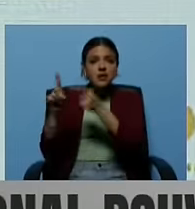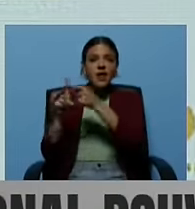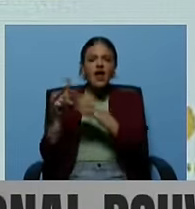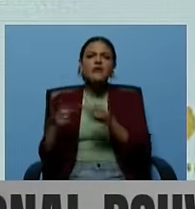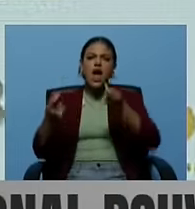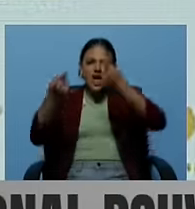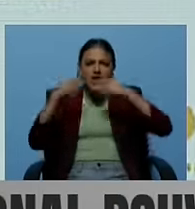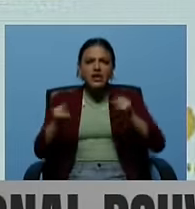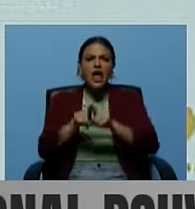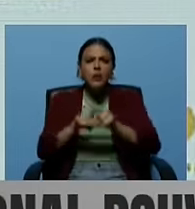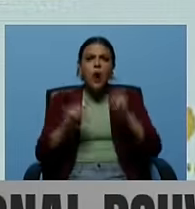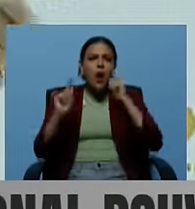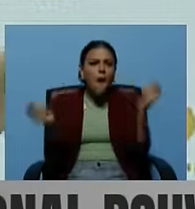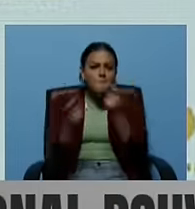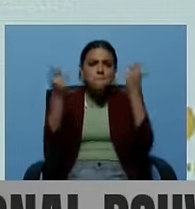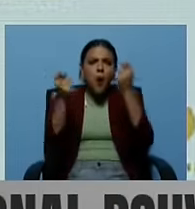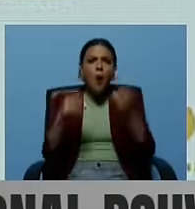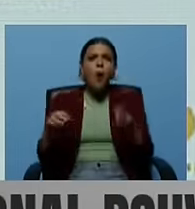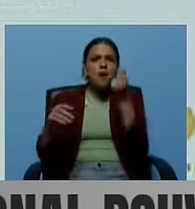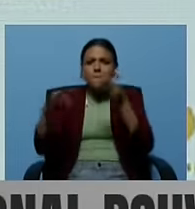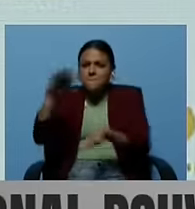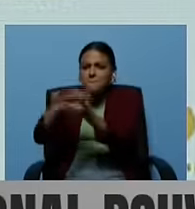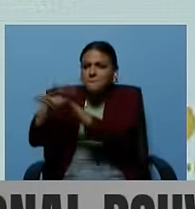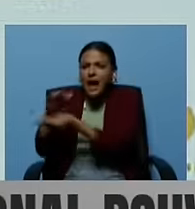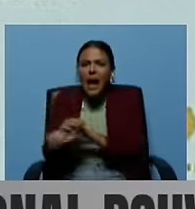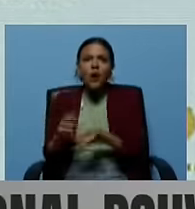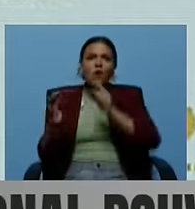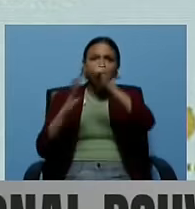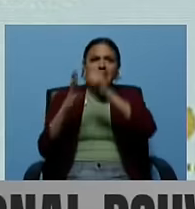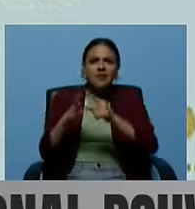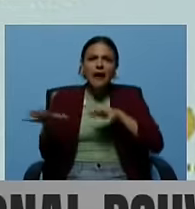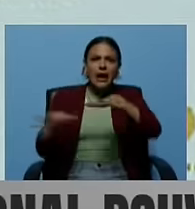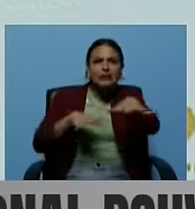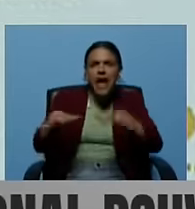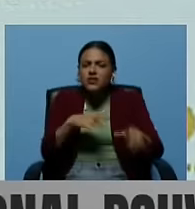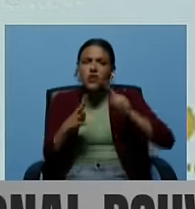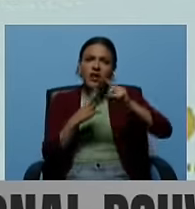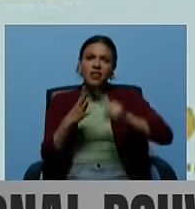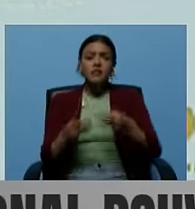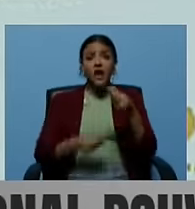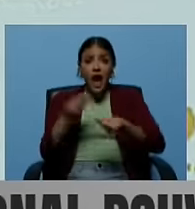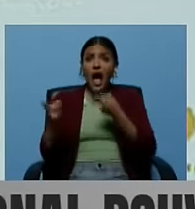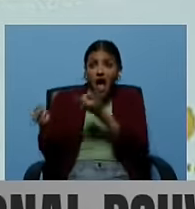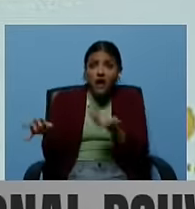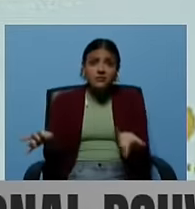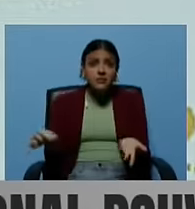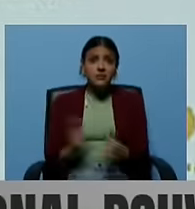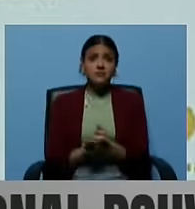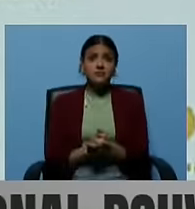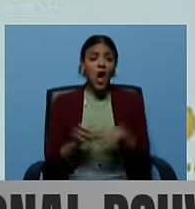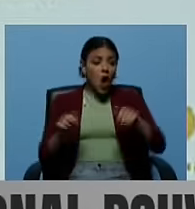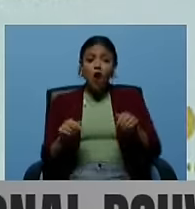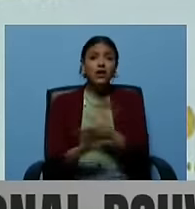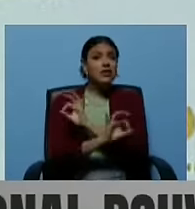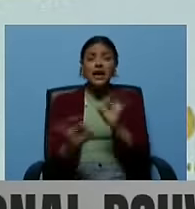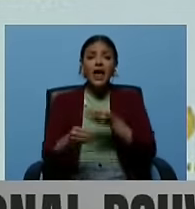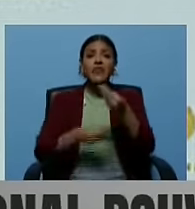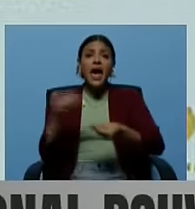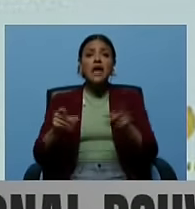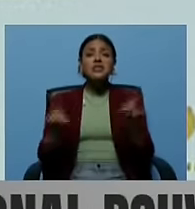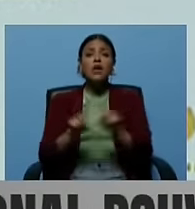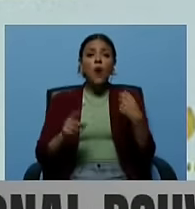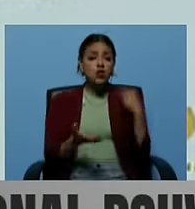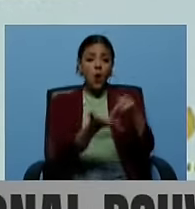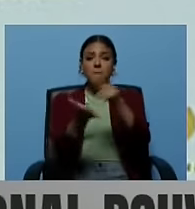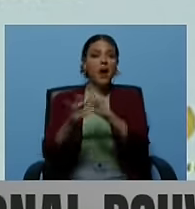intentado promover, pagar, hacer pagos. Están ejerciendo su... Ahorita nadie hace nada de manera